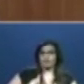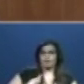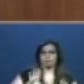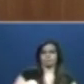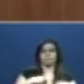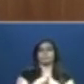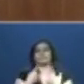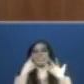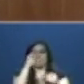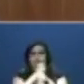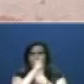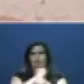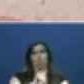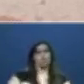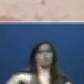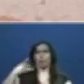de